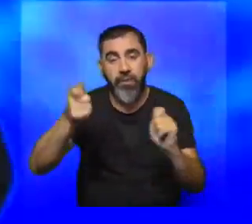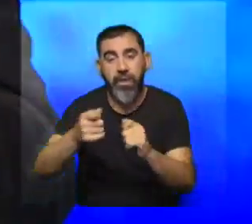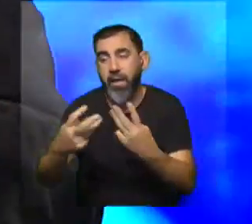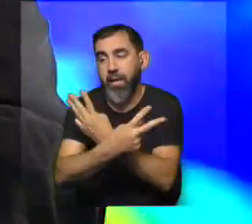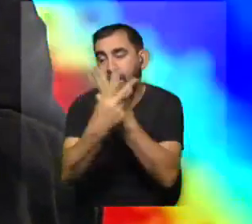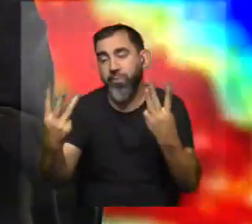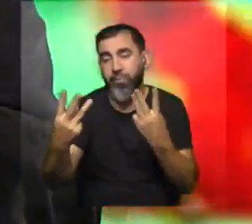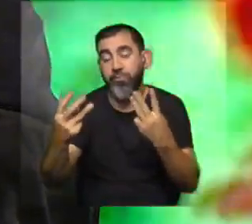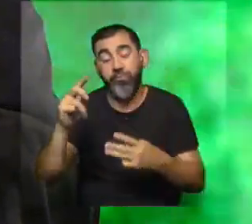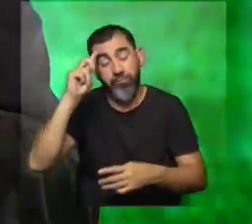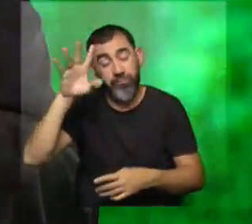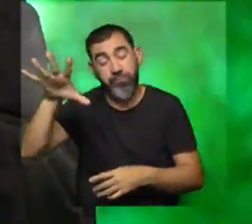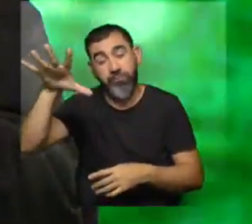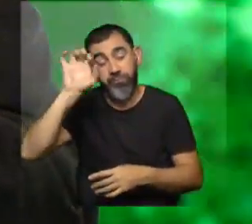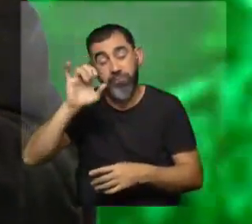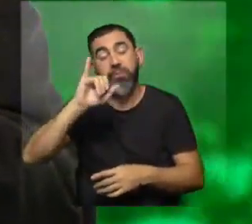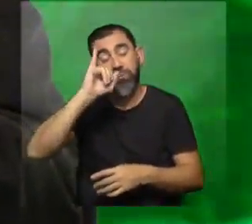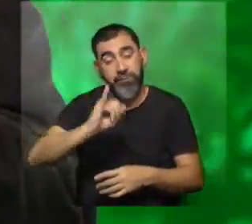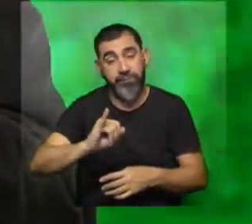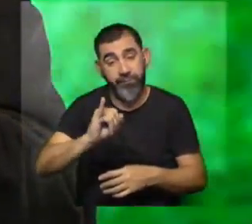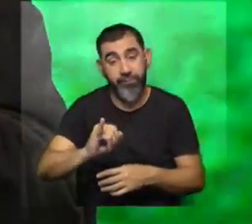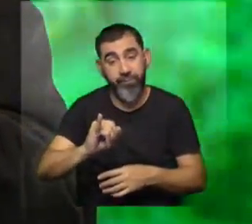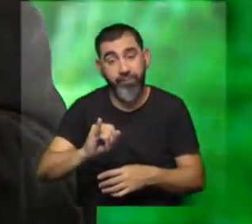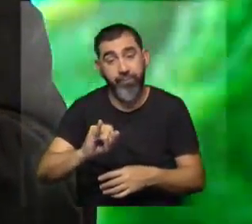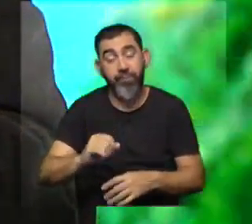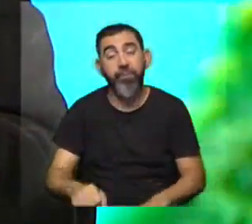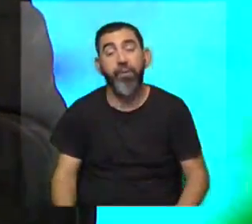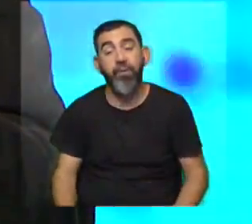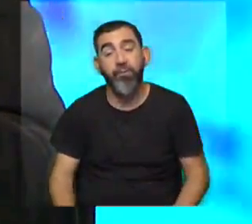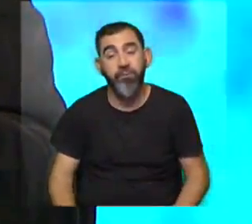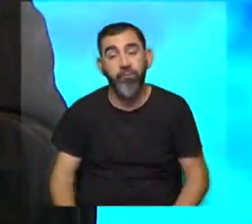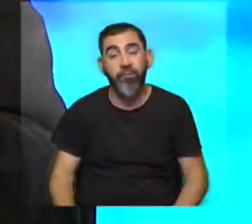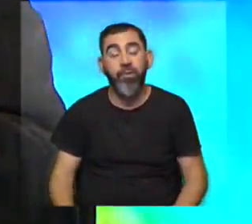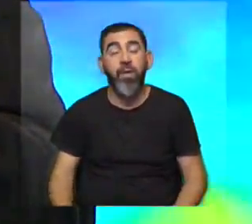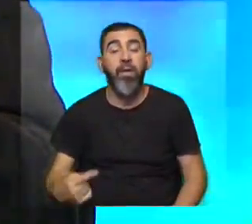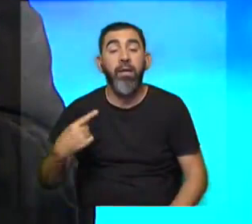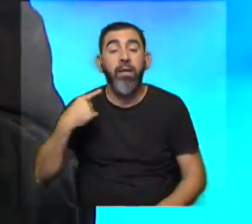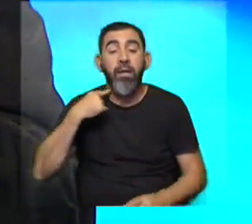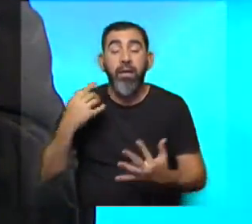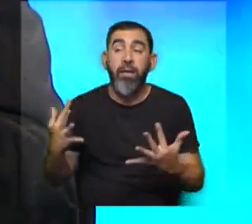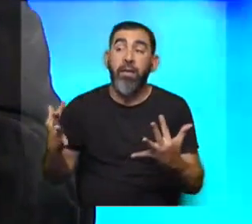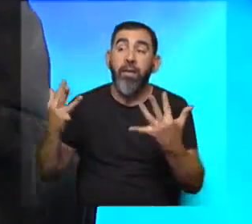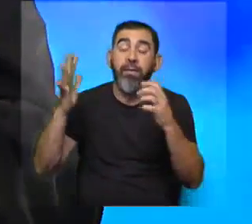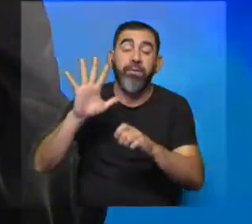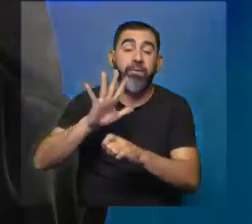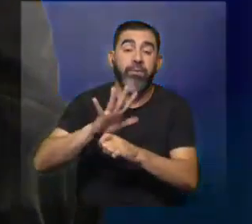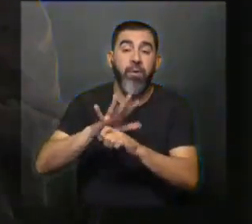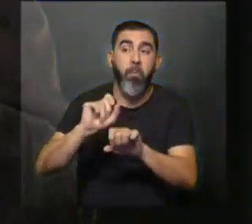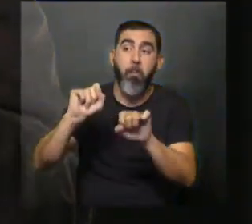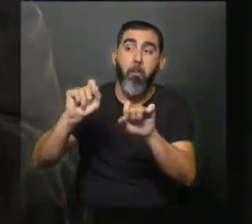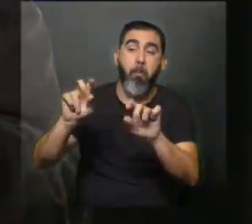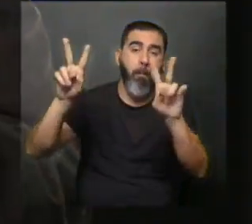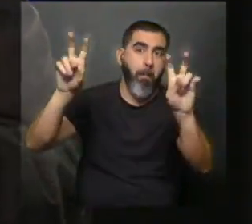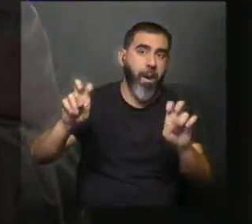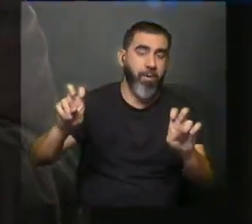¿no? O sea, recordemos que si bien uno puede mirar hoy a los gases de efecto invernadero como los malos de la película,